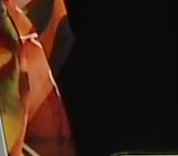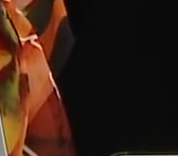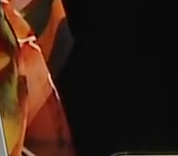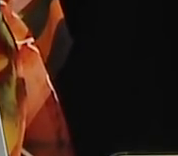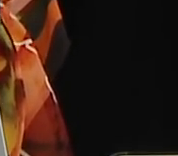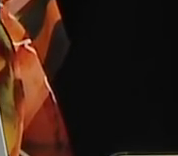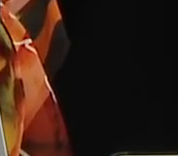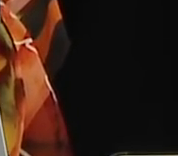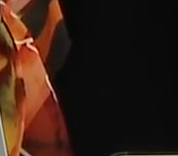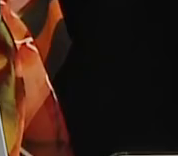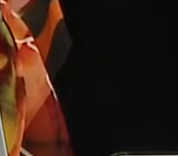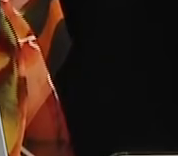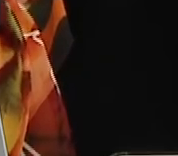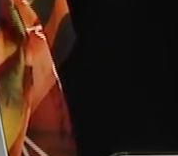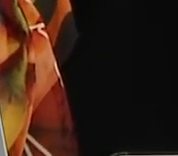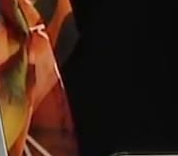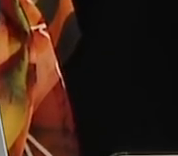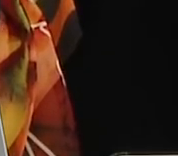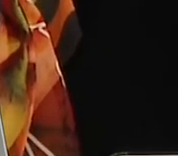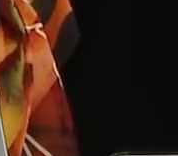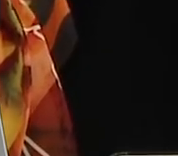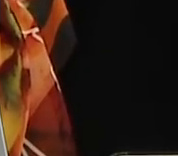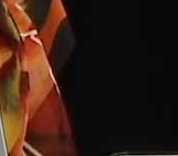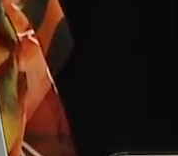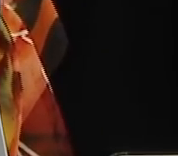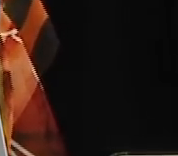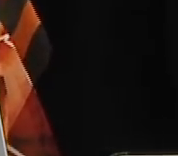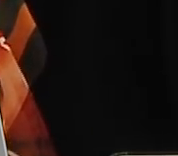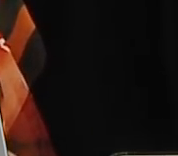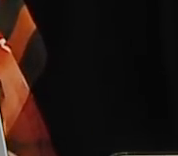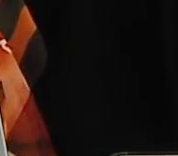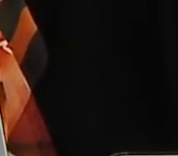tema legal que el presidente Vizcarra tendría que enfrentar en caso haya